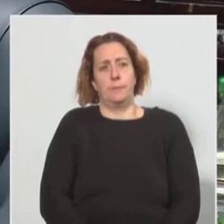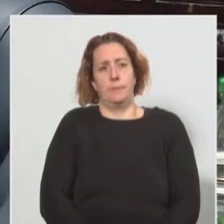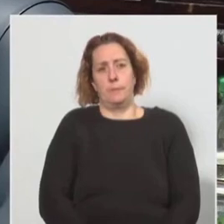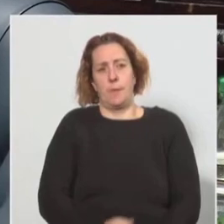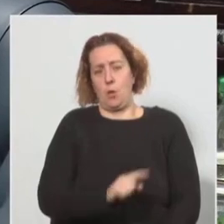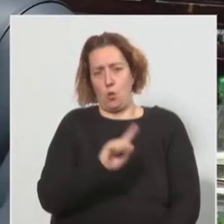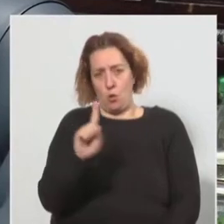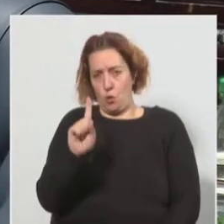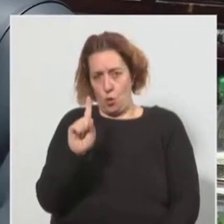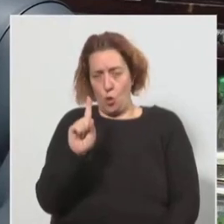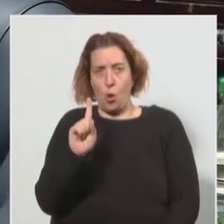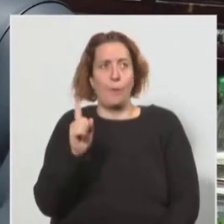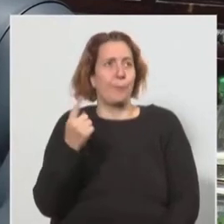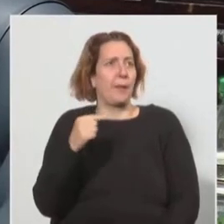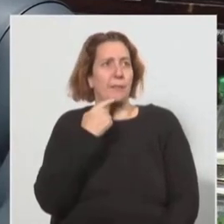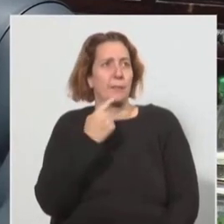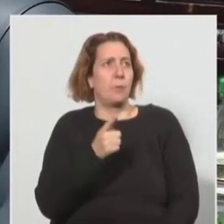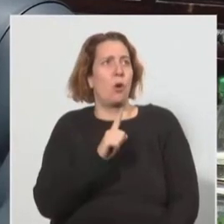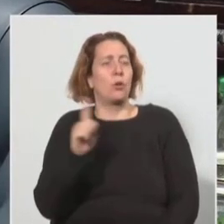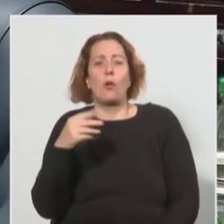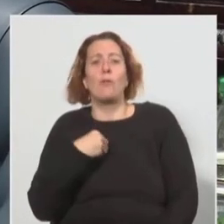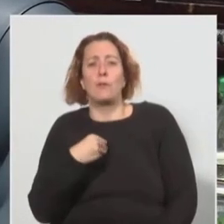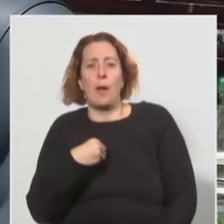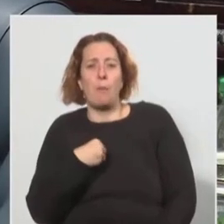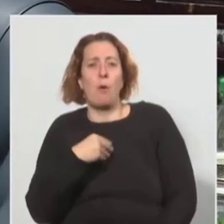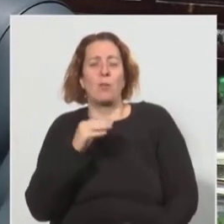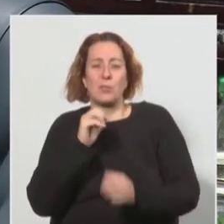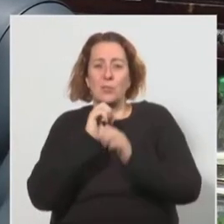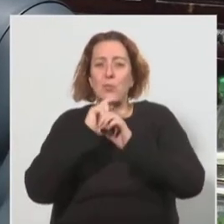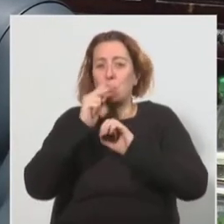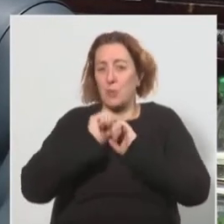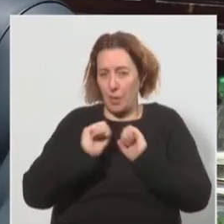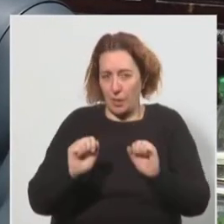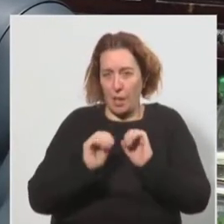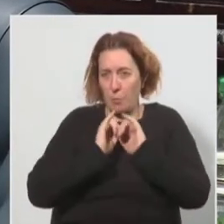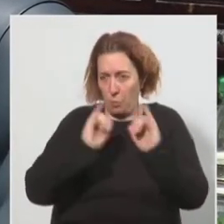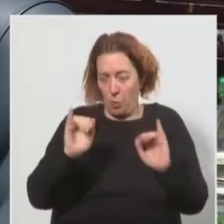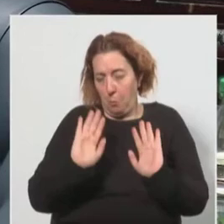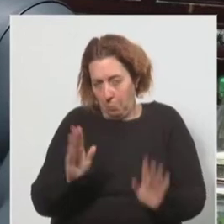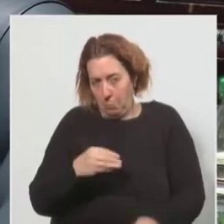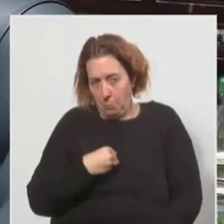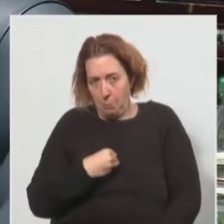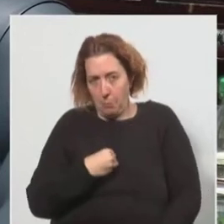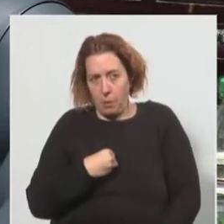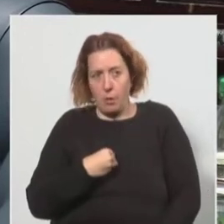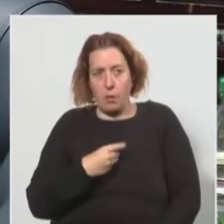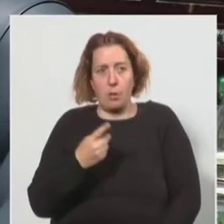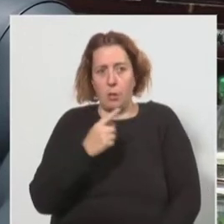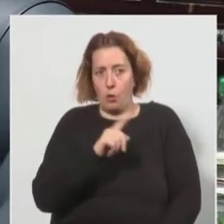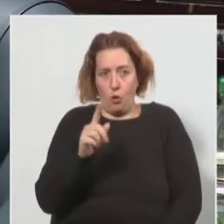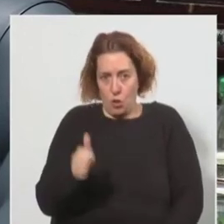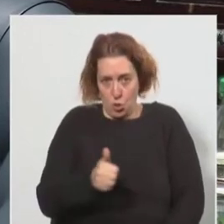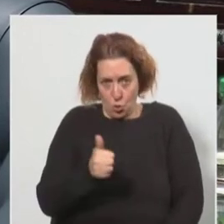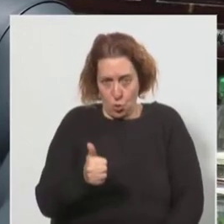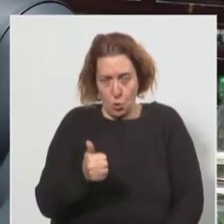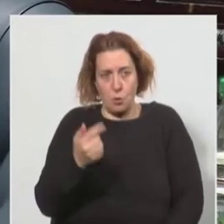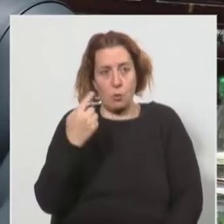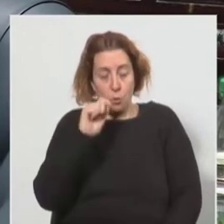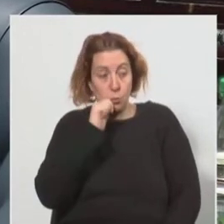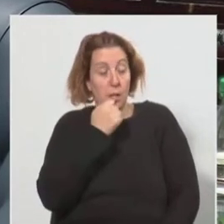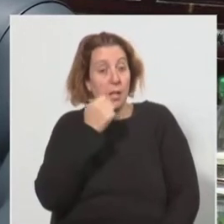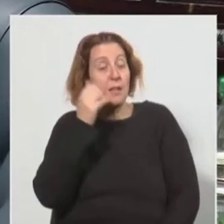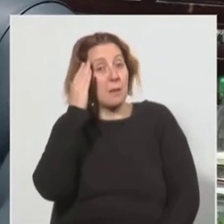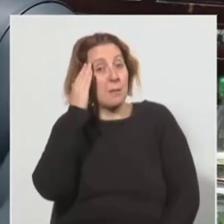No desconfiamos de lo que la propia subsecretaria publicó con respecto a lo que no hizo. Nos gustaría saber lo